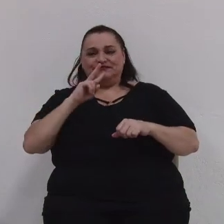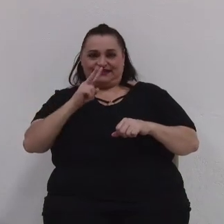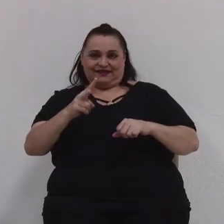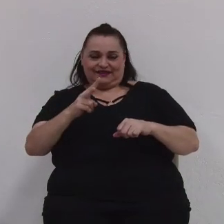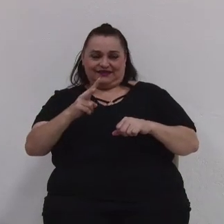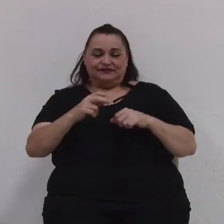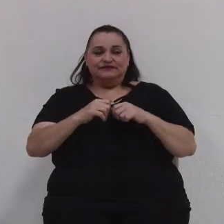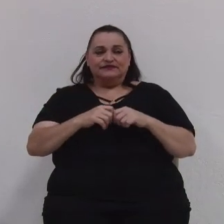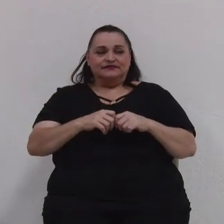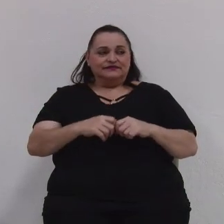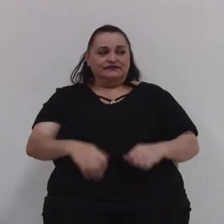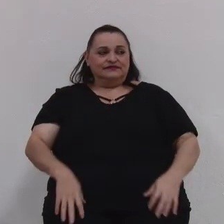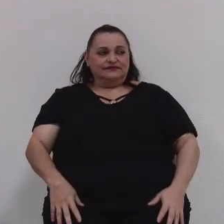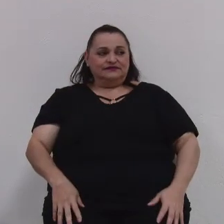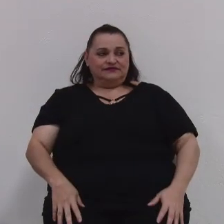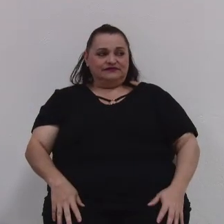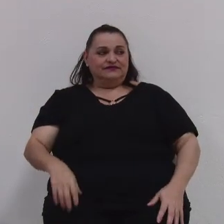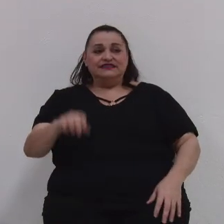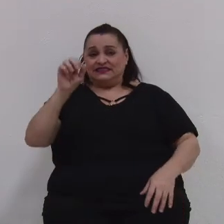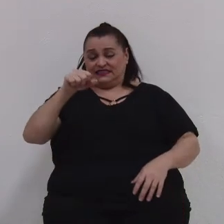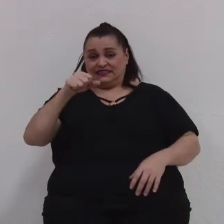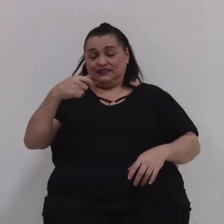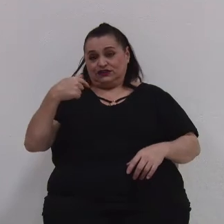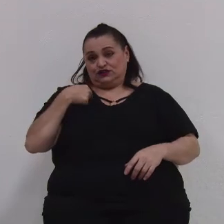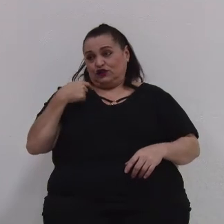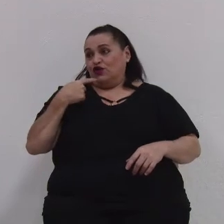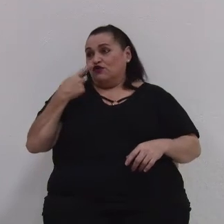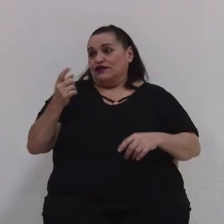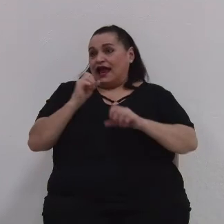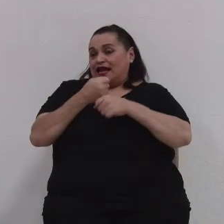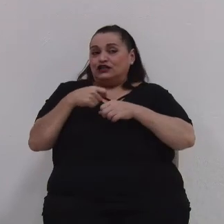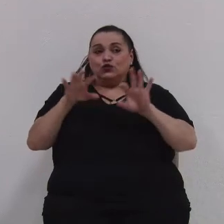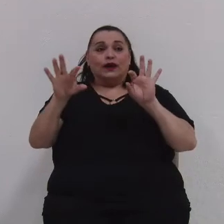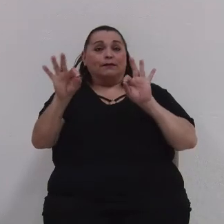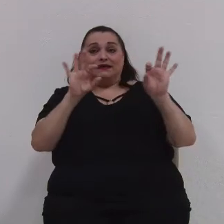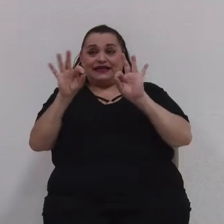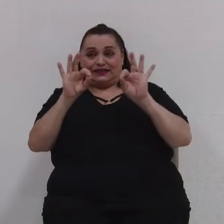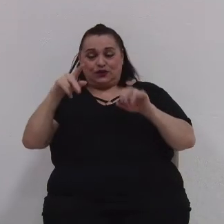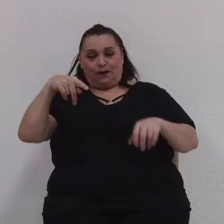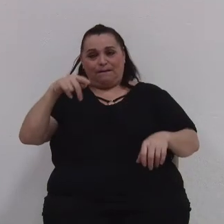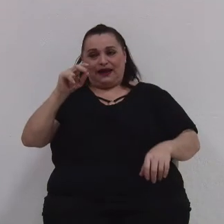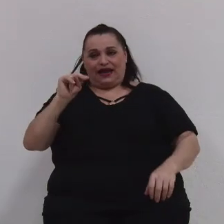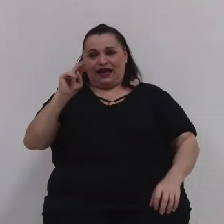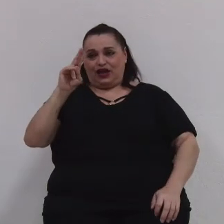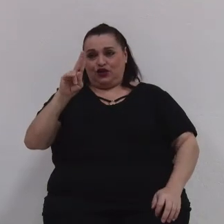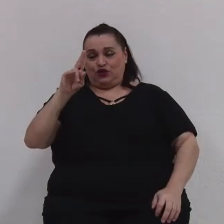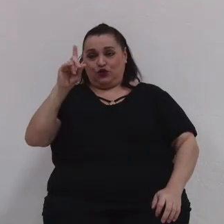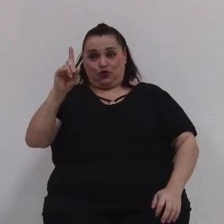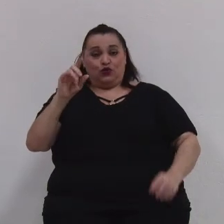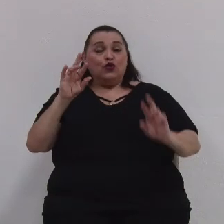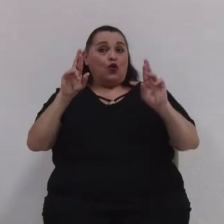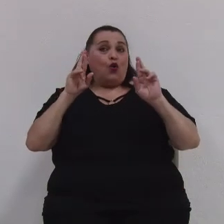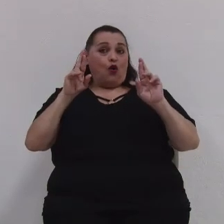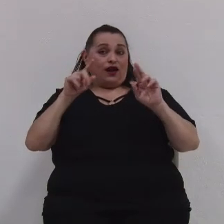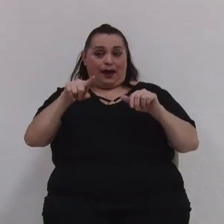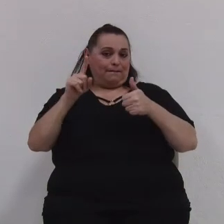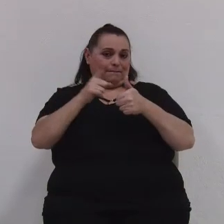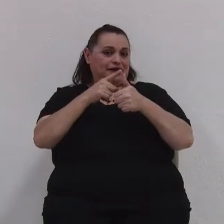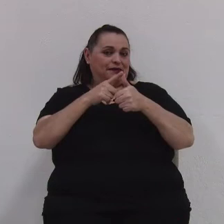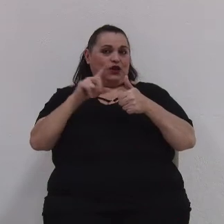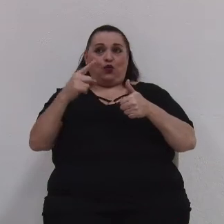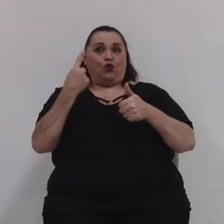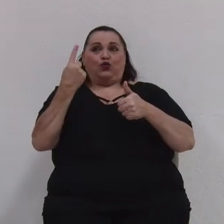Ana, y más bien yo lo que haría es una invitación al PNUD para que ojalá bueno, es el primero, pero que no sea